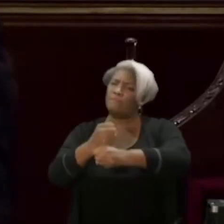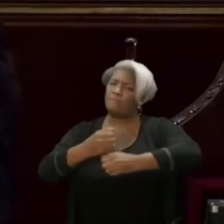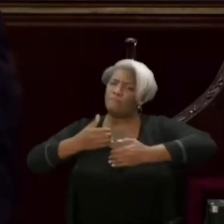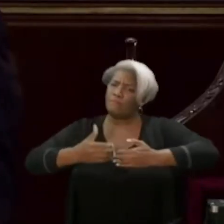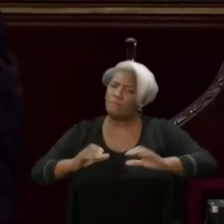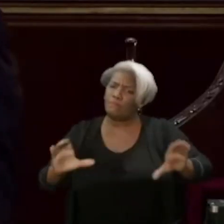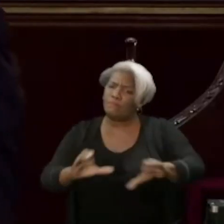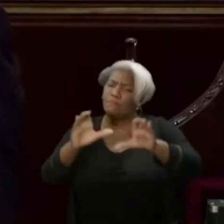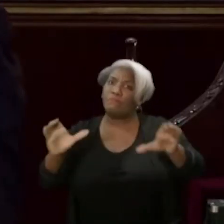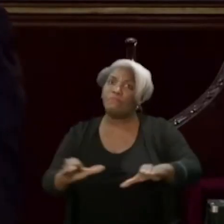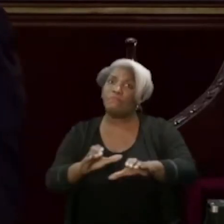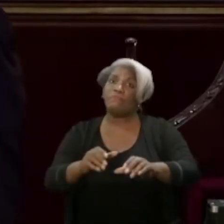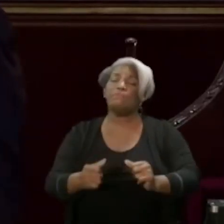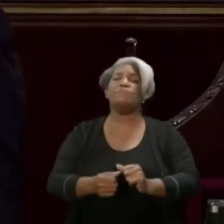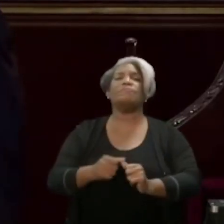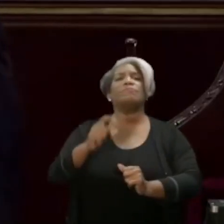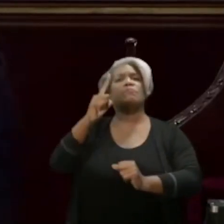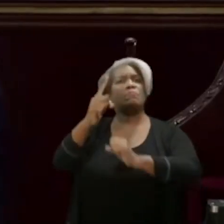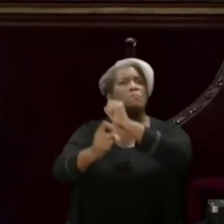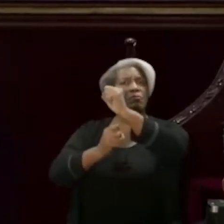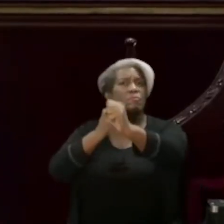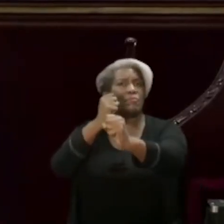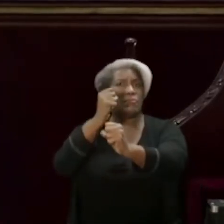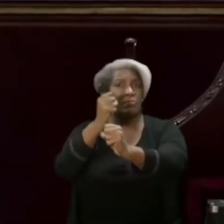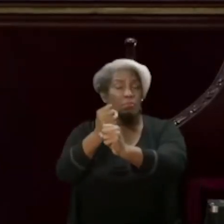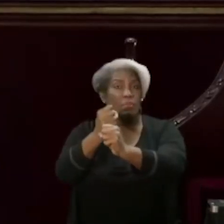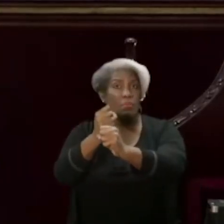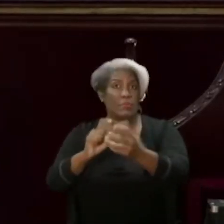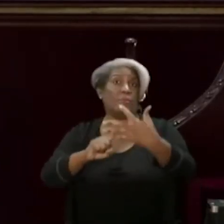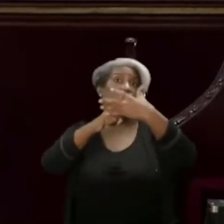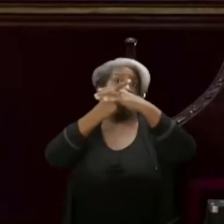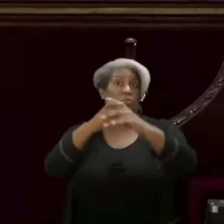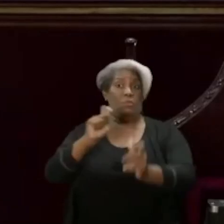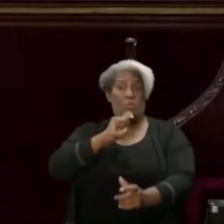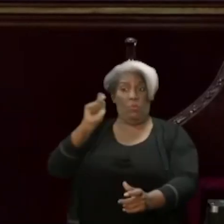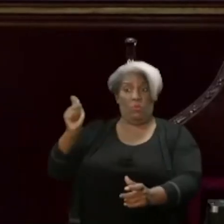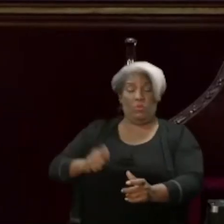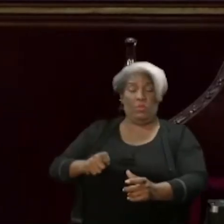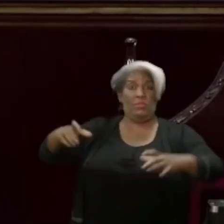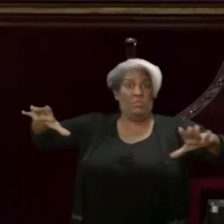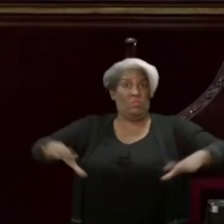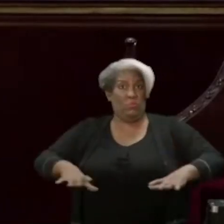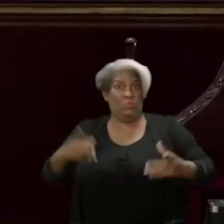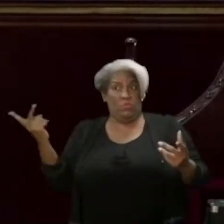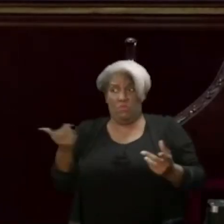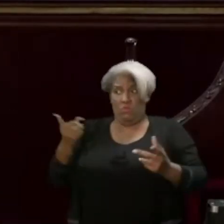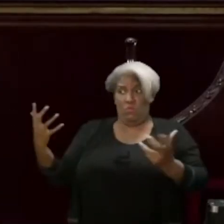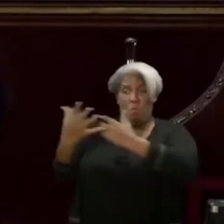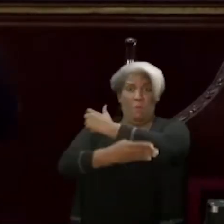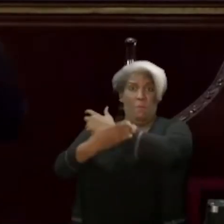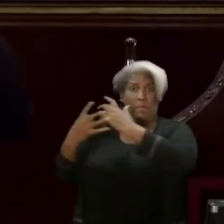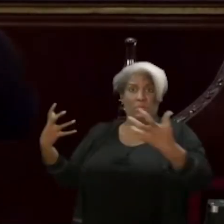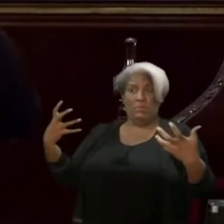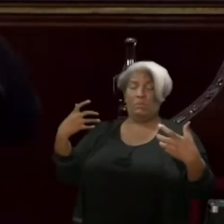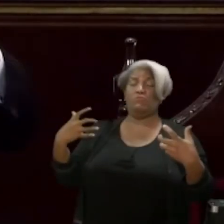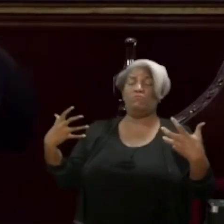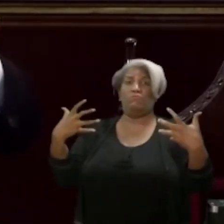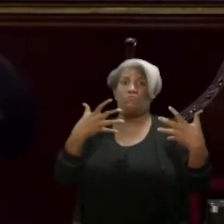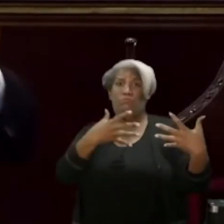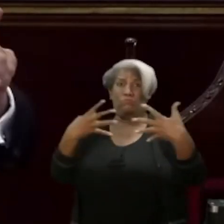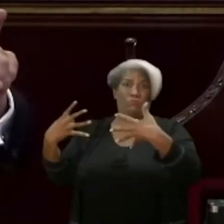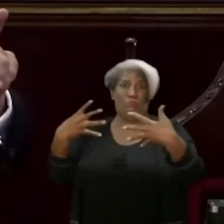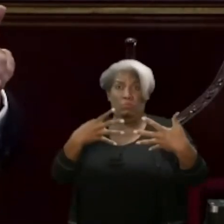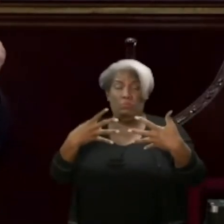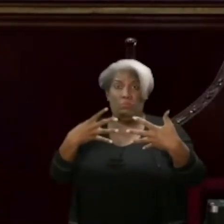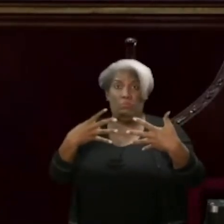hace exactamente un año se inició el conflicto bélico entre Rusia y Ucrania, de cuyos países dejamos de percibir, de esos